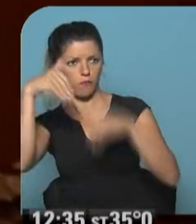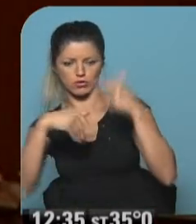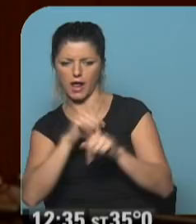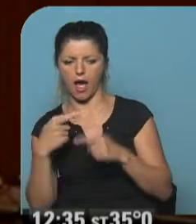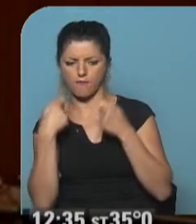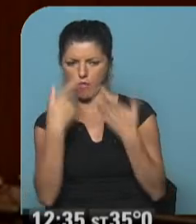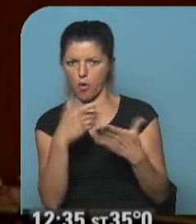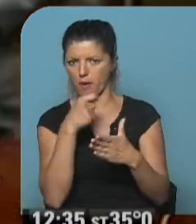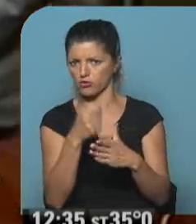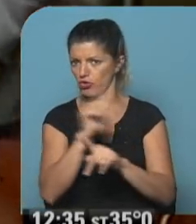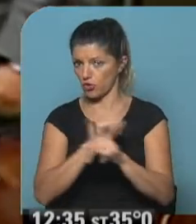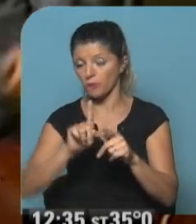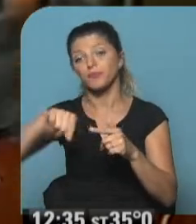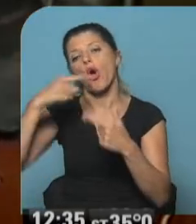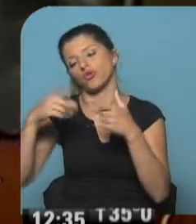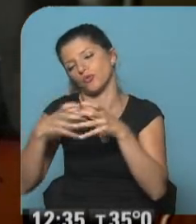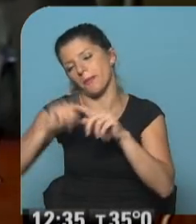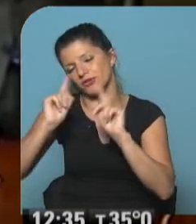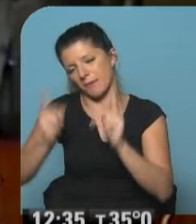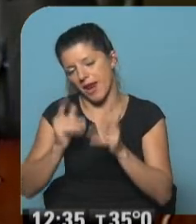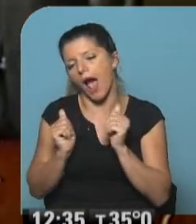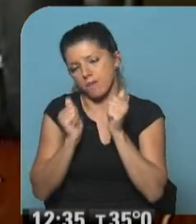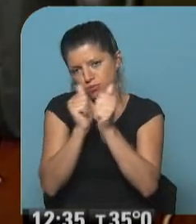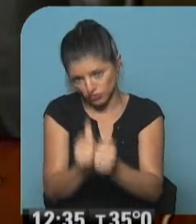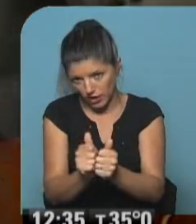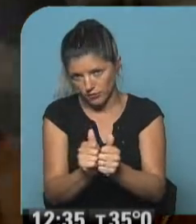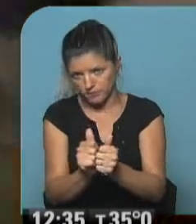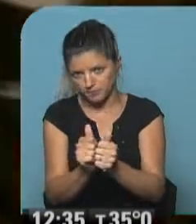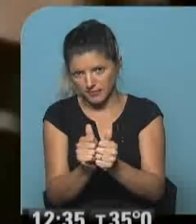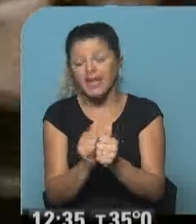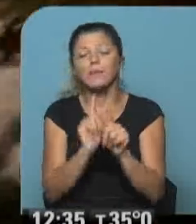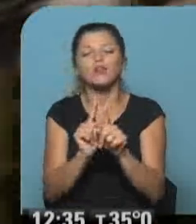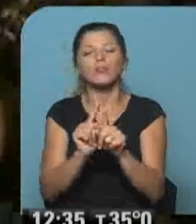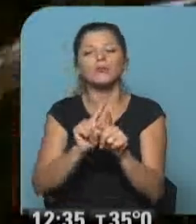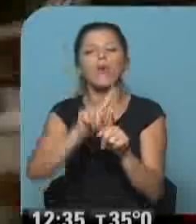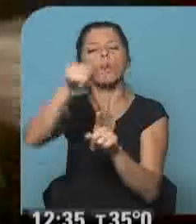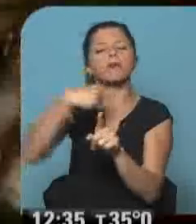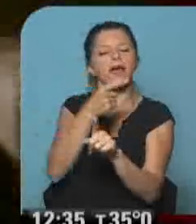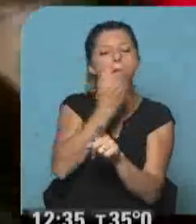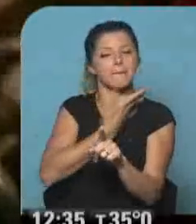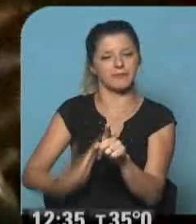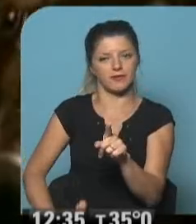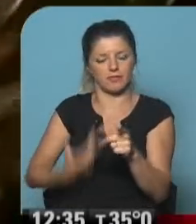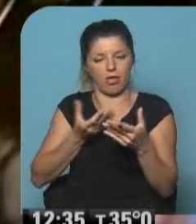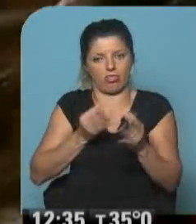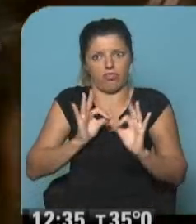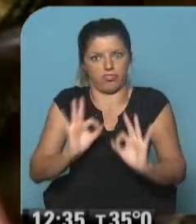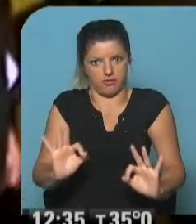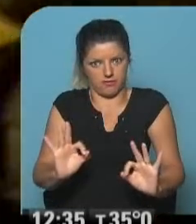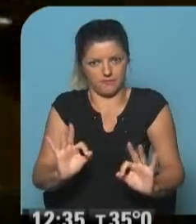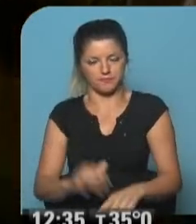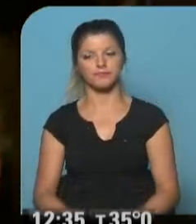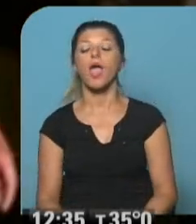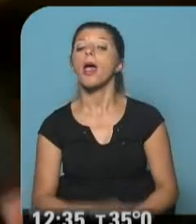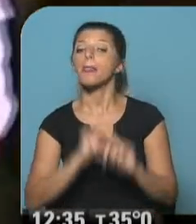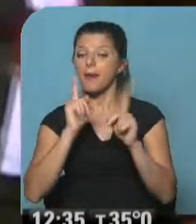otros, legisladores de Fuerza Popular. La jugada de último momento fue lo que permitió que Kuczynski sobreviviera. Fue también el primer